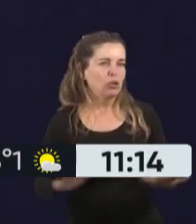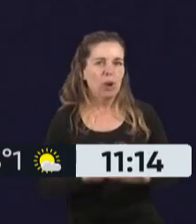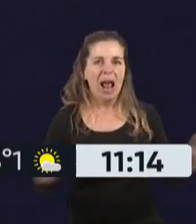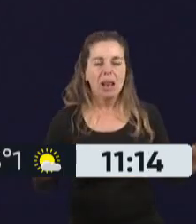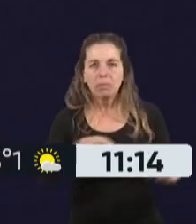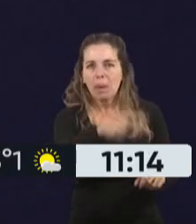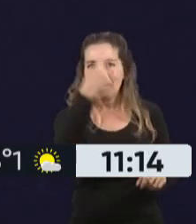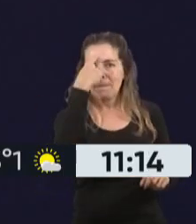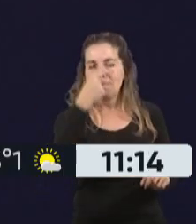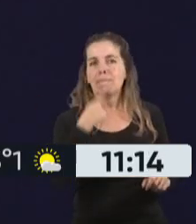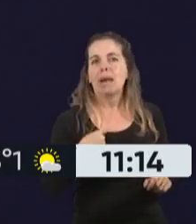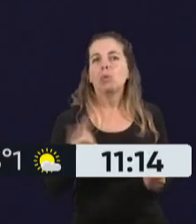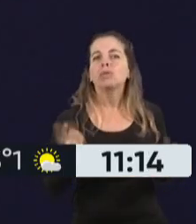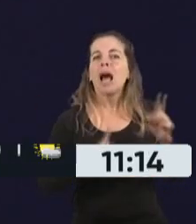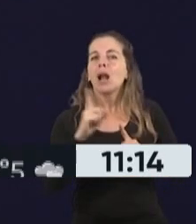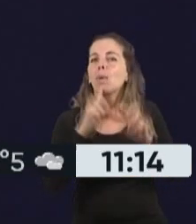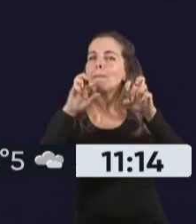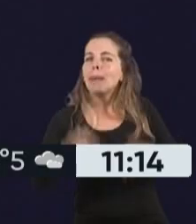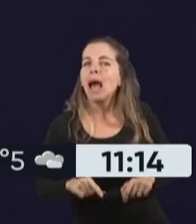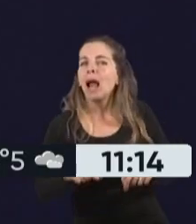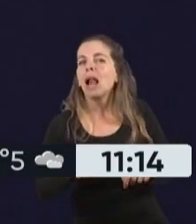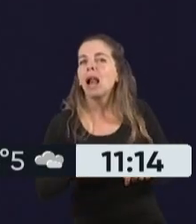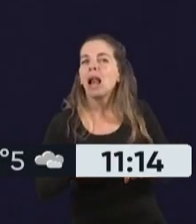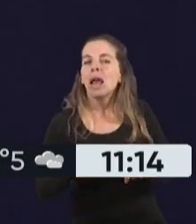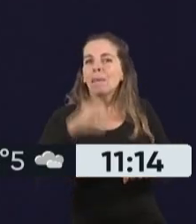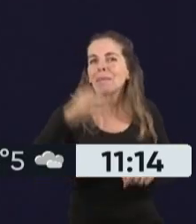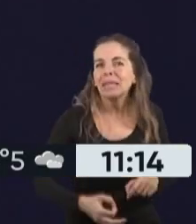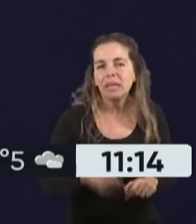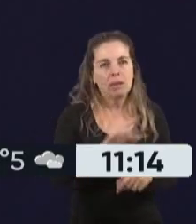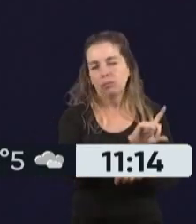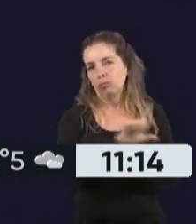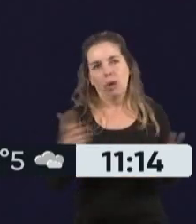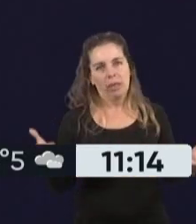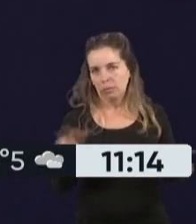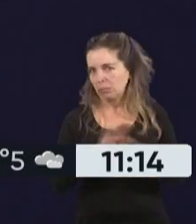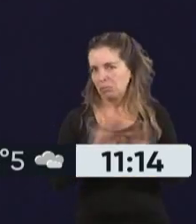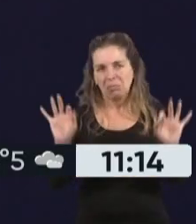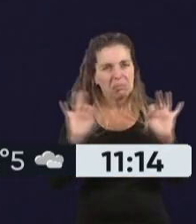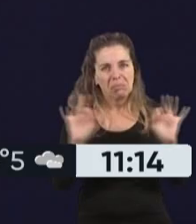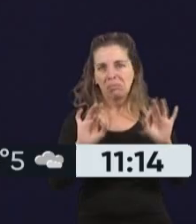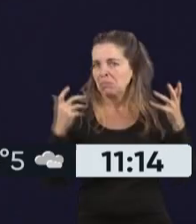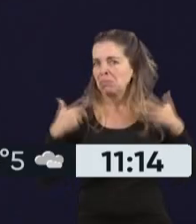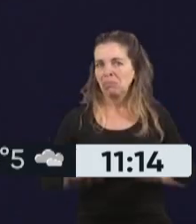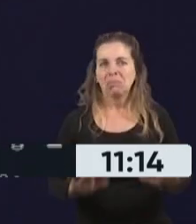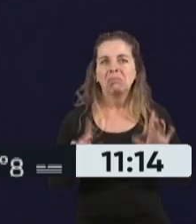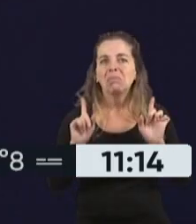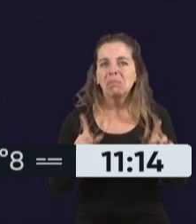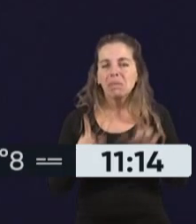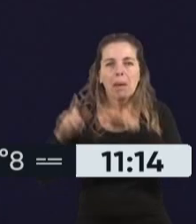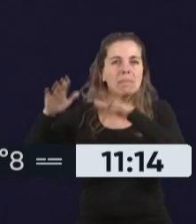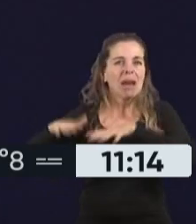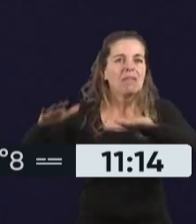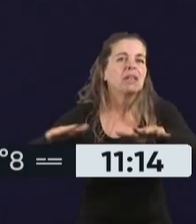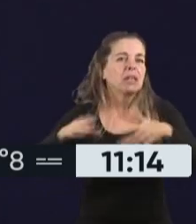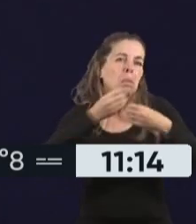algo por particular, claramente no, como no ocurre en ninguna manifestación, más allá